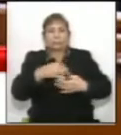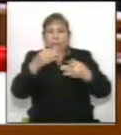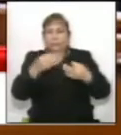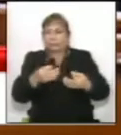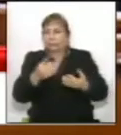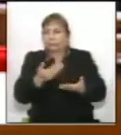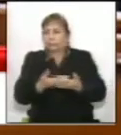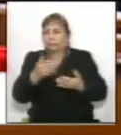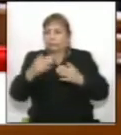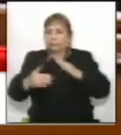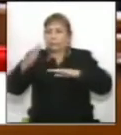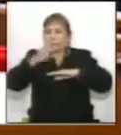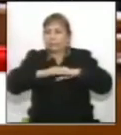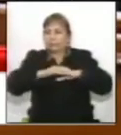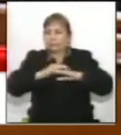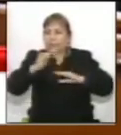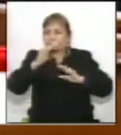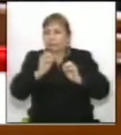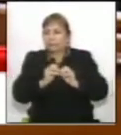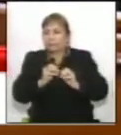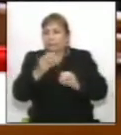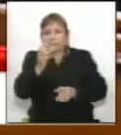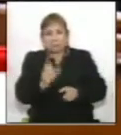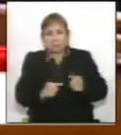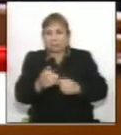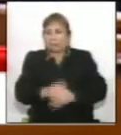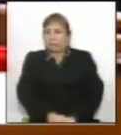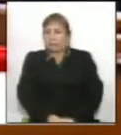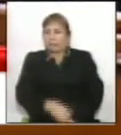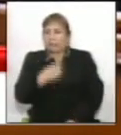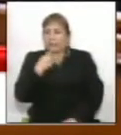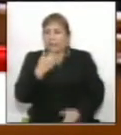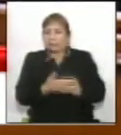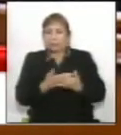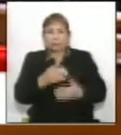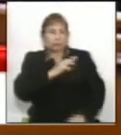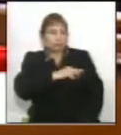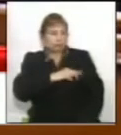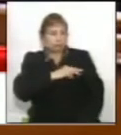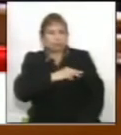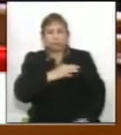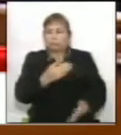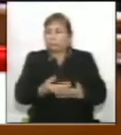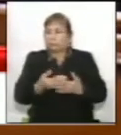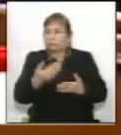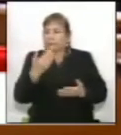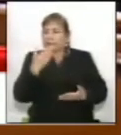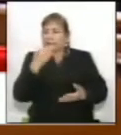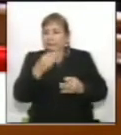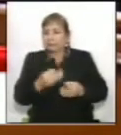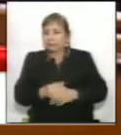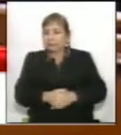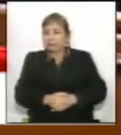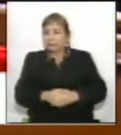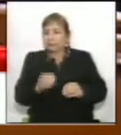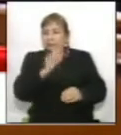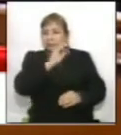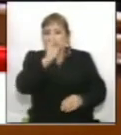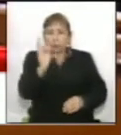por encima de cualquier interés particular. Esta es nuestra misión innegociable, a la cual